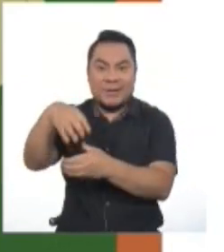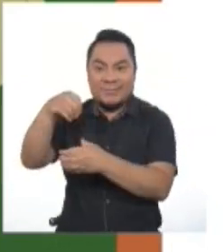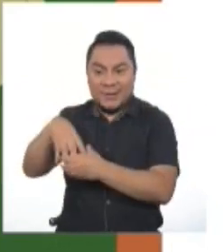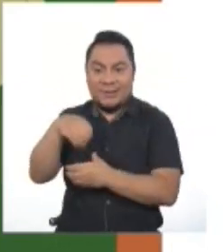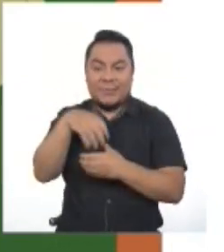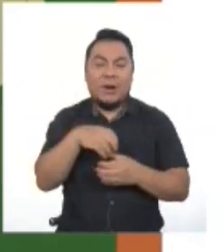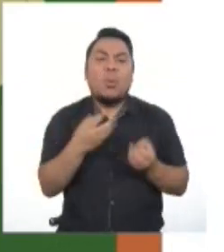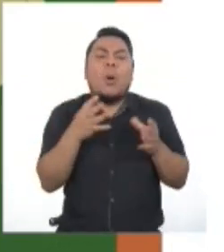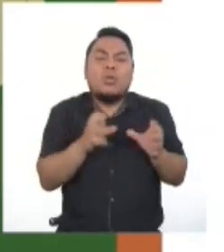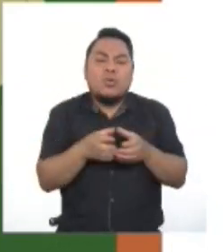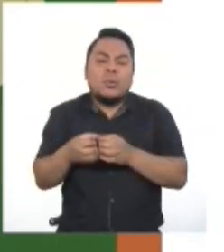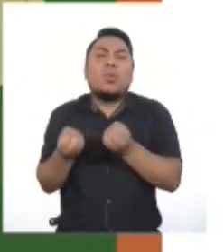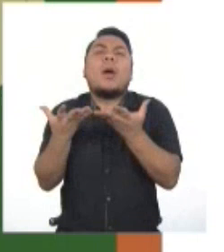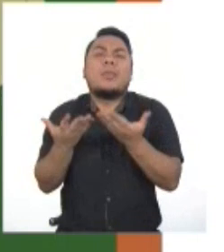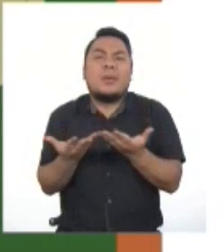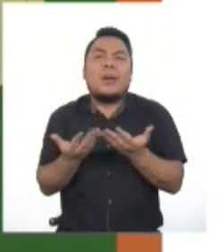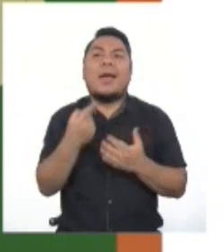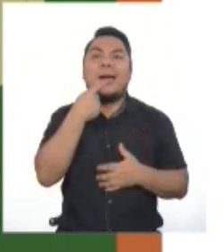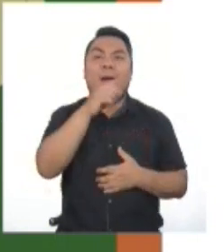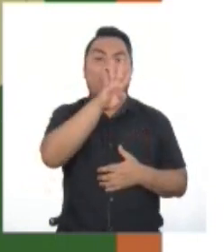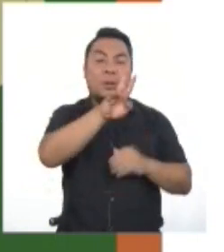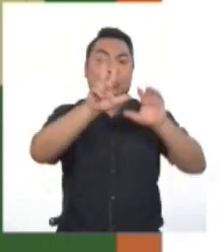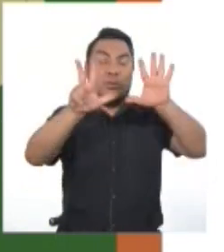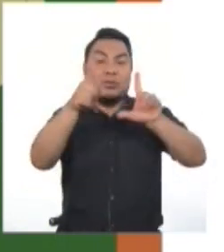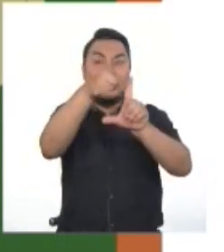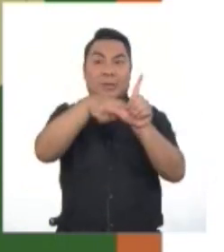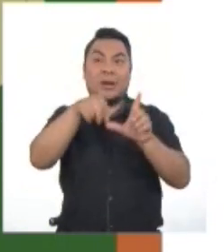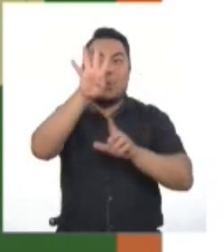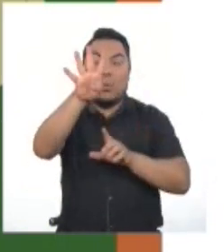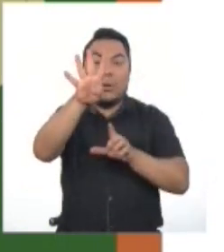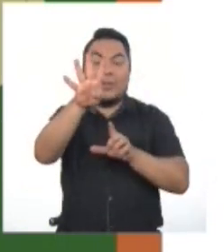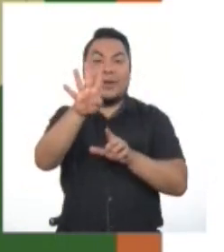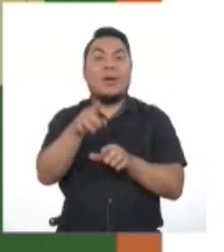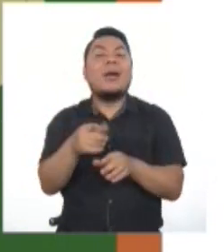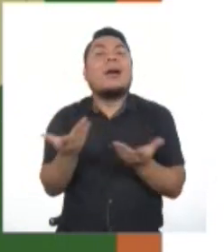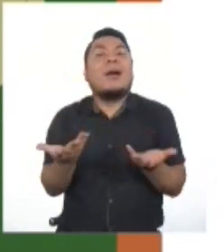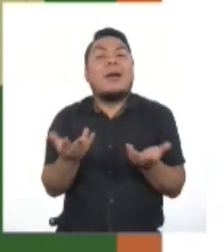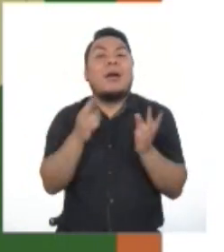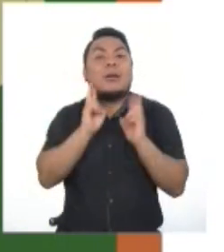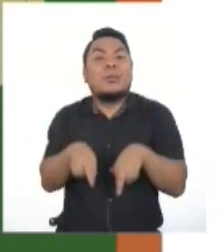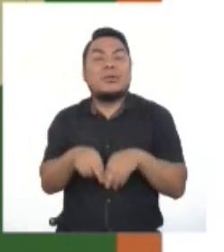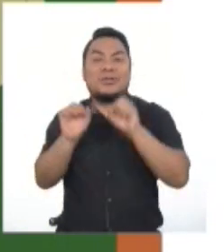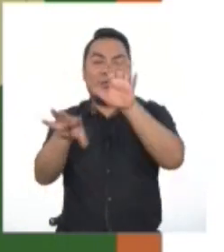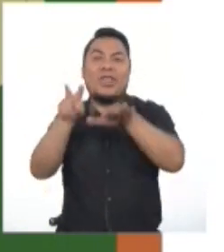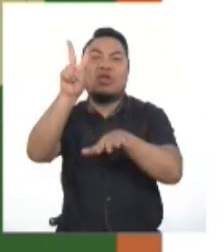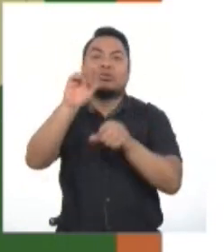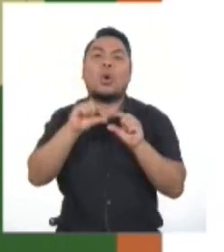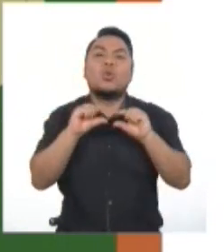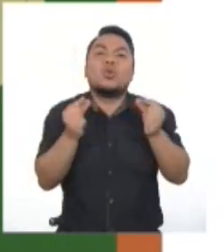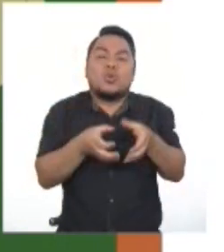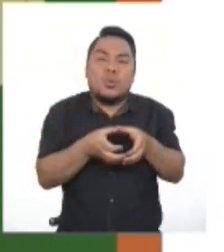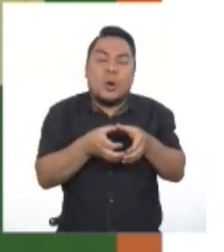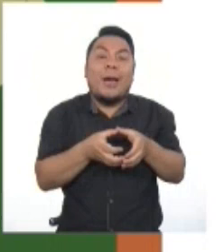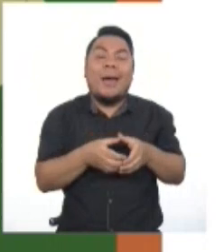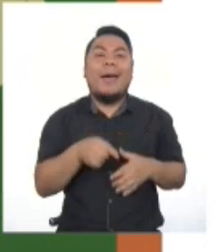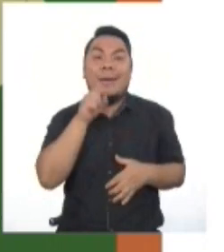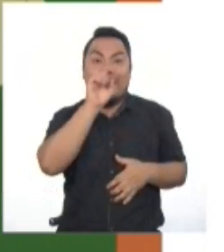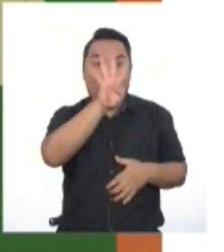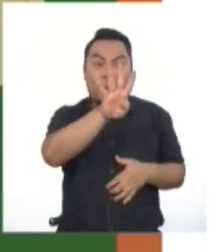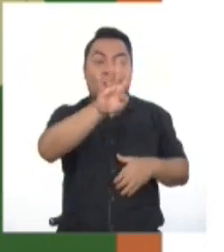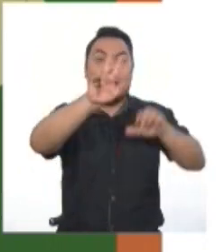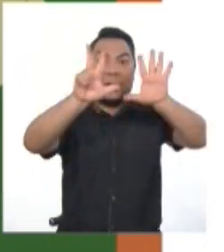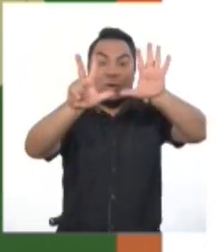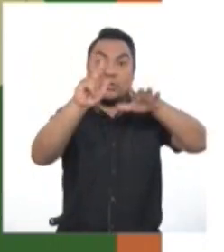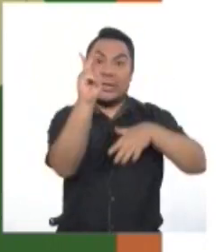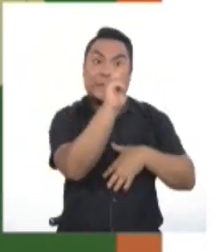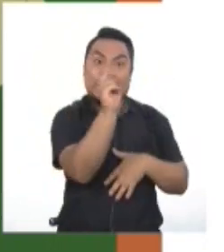Esto da un total de 12 grupos. ¿Qué significa esto? Que podemos agrupar los 48 kilos